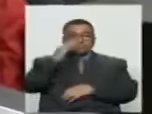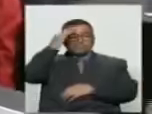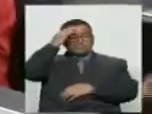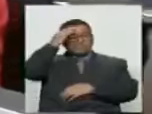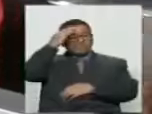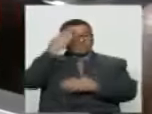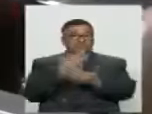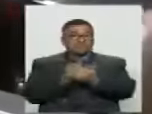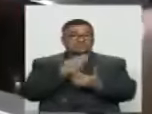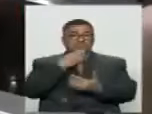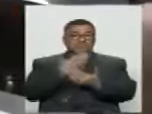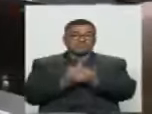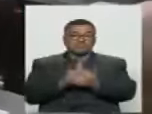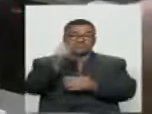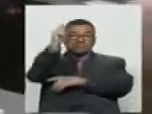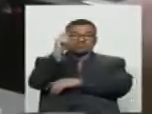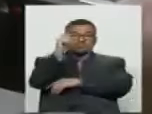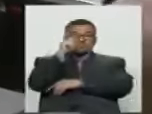Gracias, diputado.